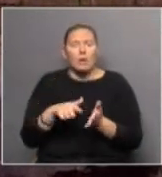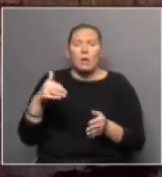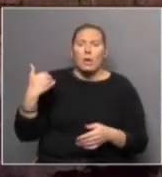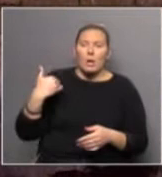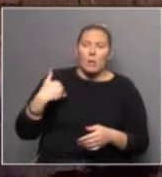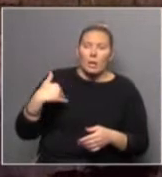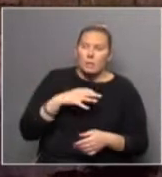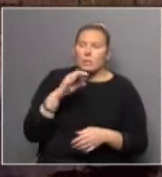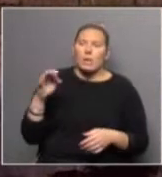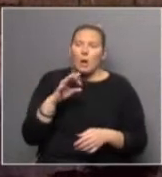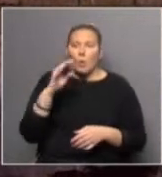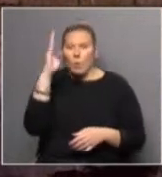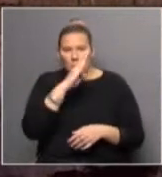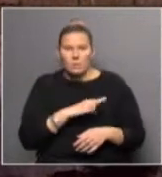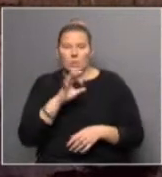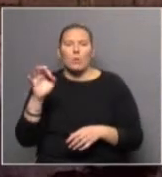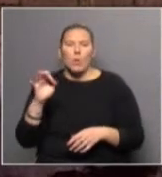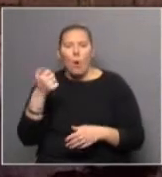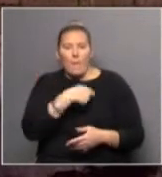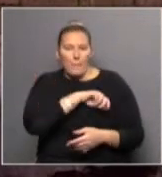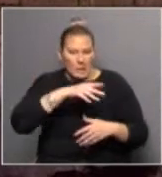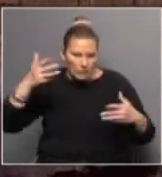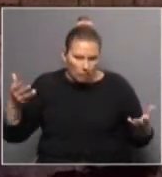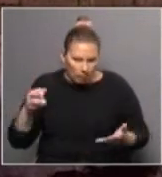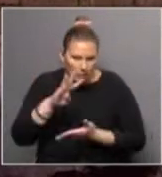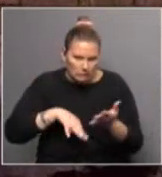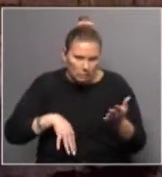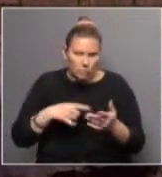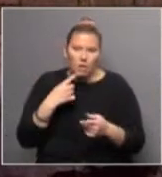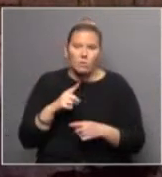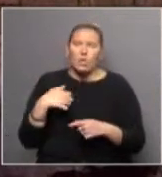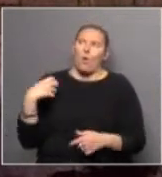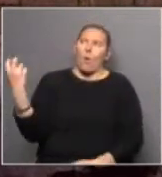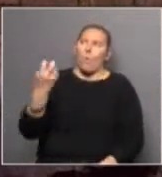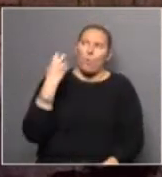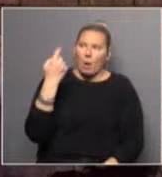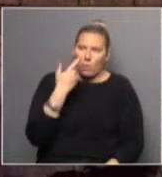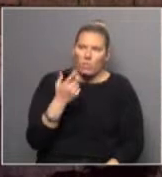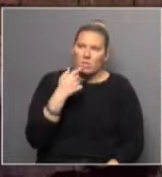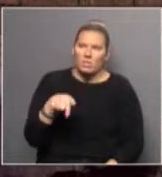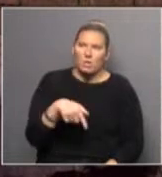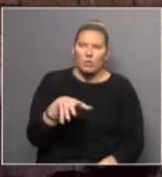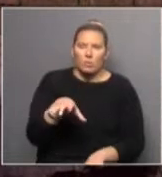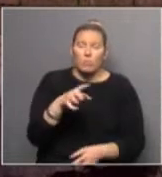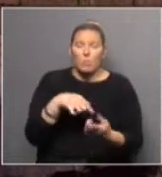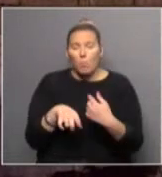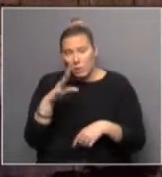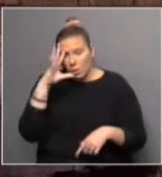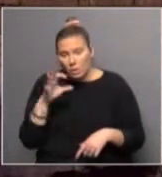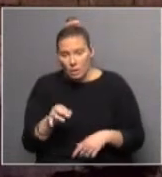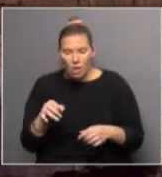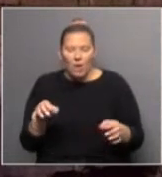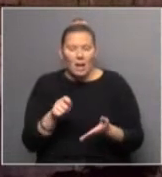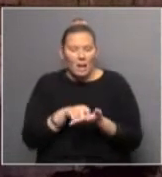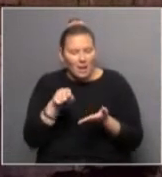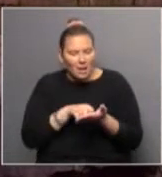Pablo o en Barcelona. Entonces, sin que sea una cosa buscada, yo creo que las letras